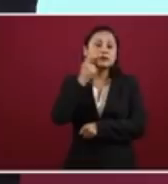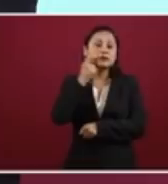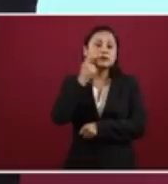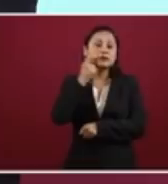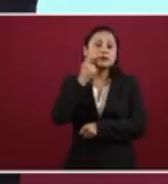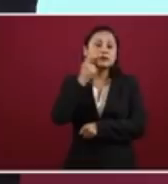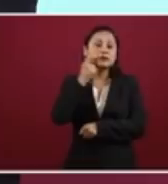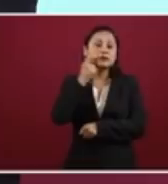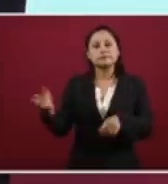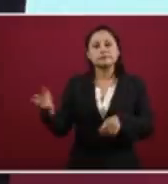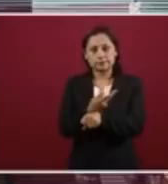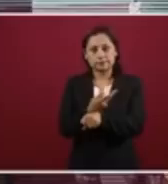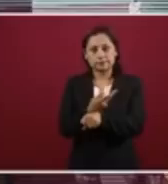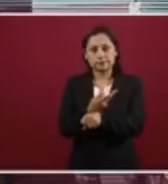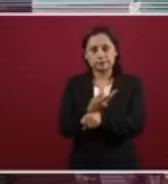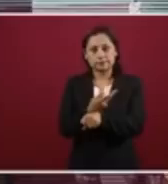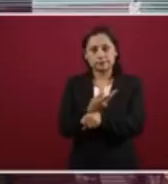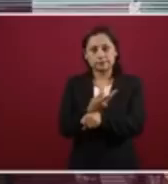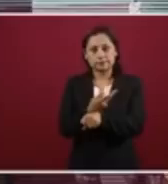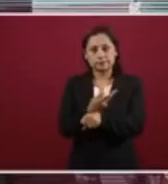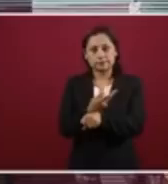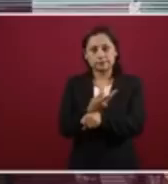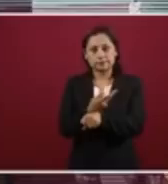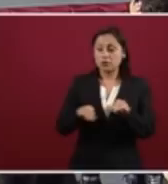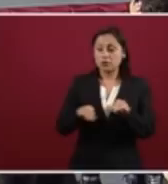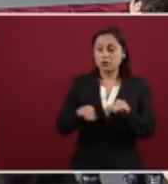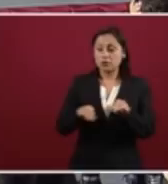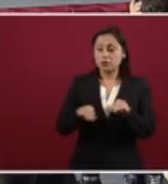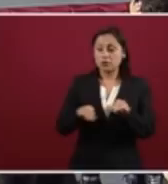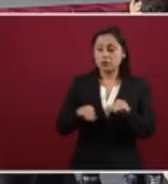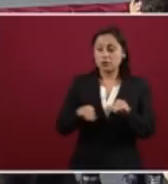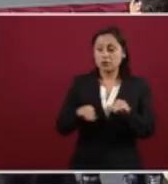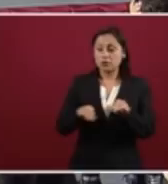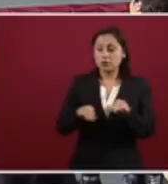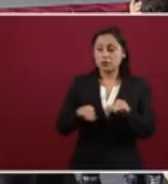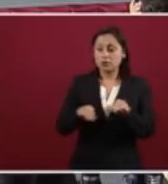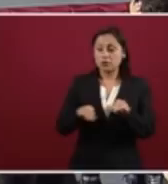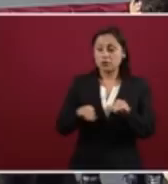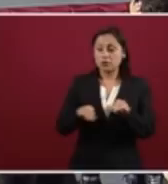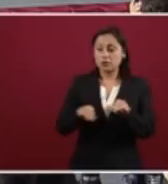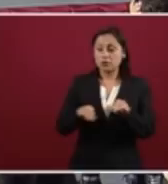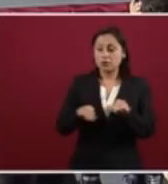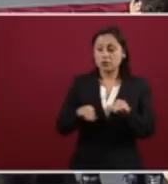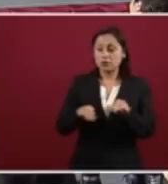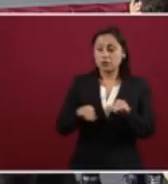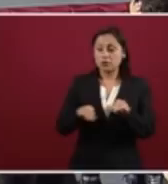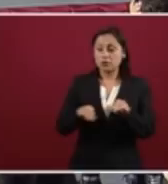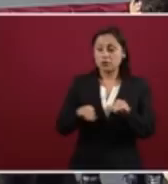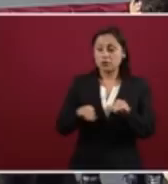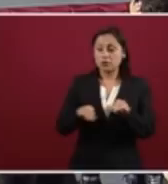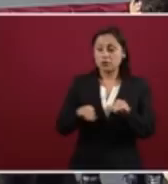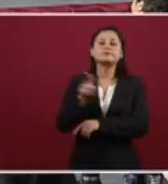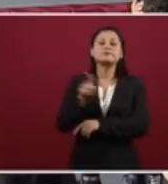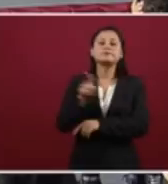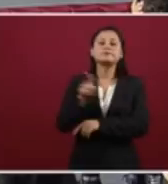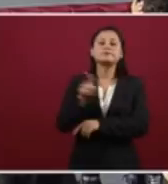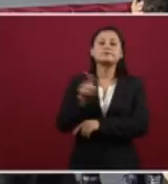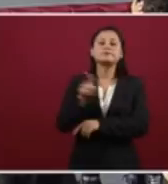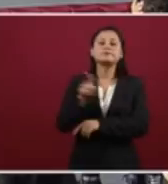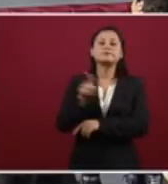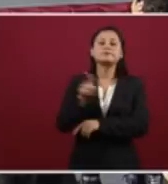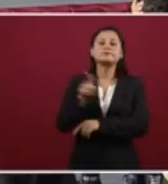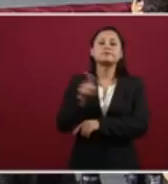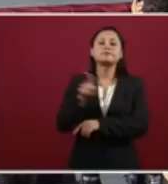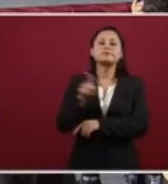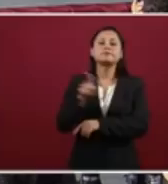estamos generando este simulacro. En el caso particular de la Ciudad de México, los